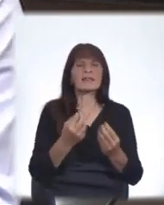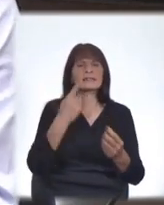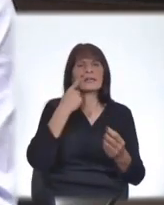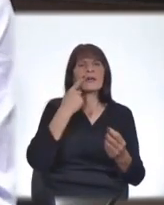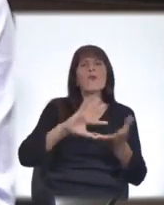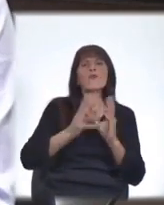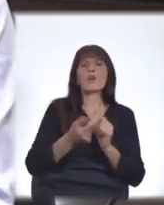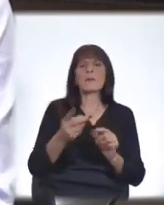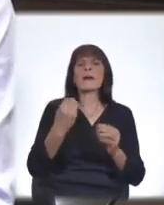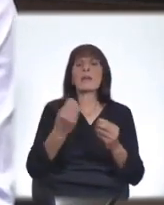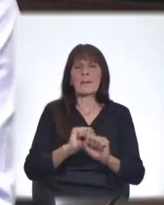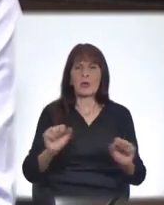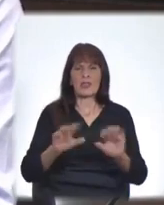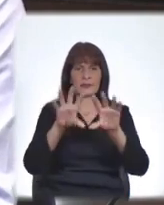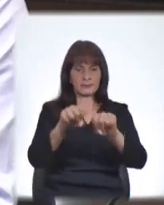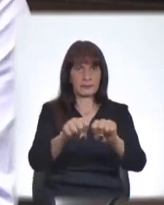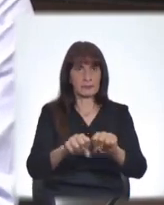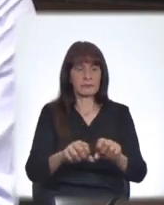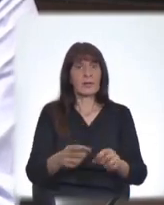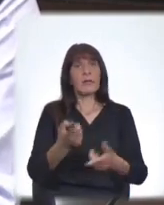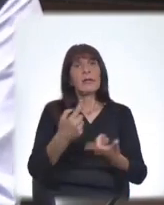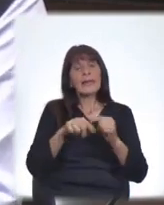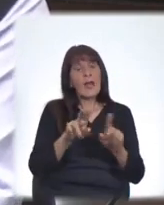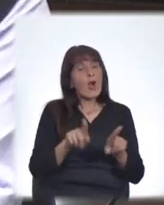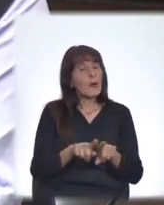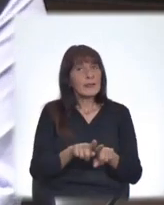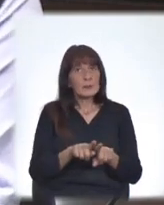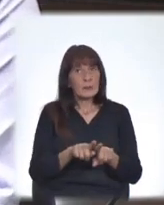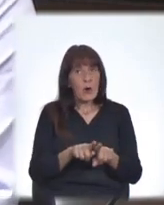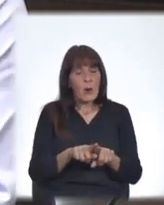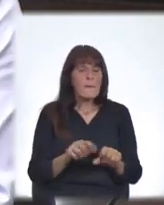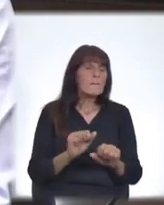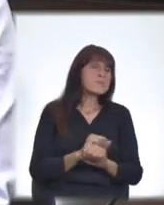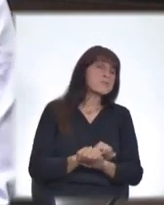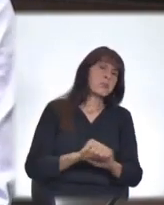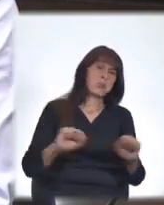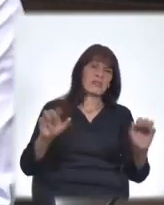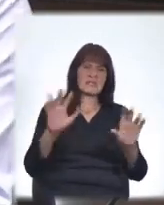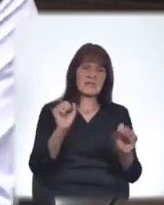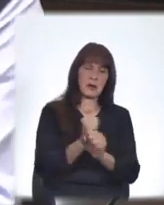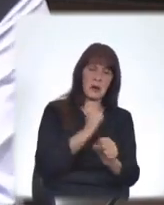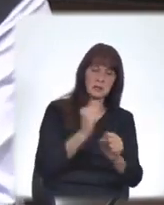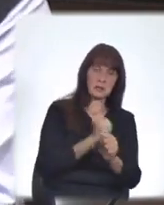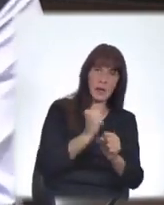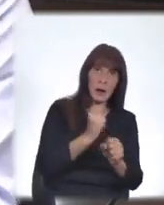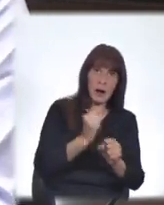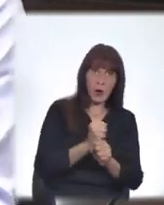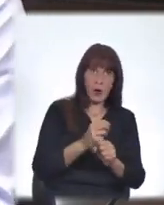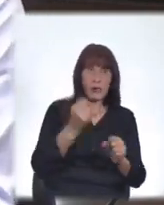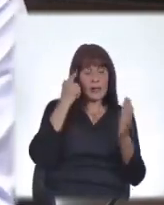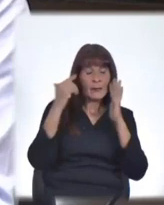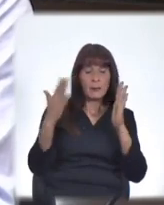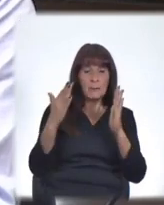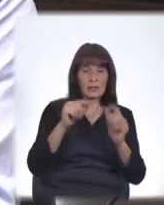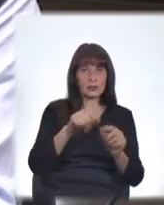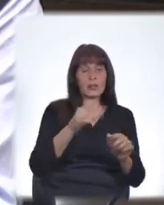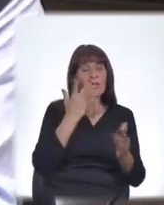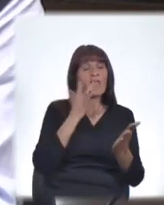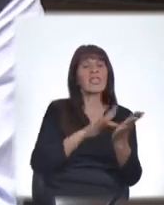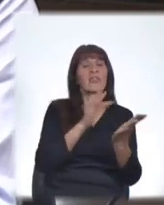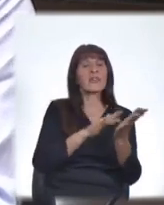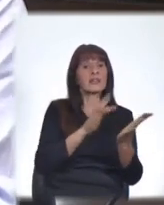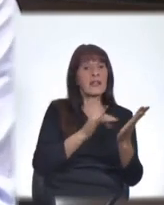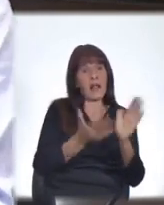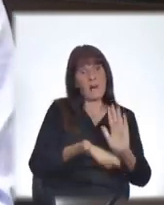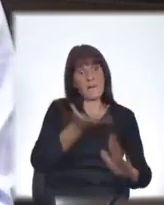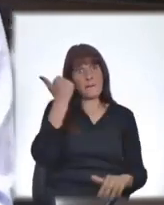e instrumentos para alcanzarlo. En lo mismo puede ser en el plano laboral, en donde los impactos de la economía digital ya son, y